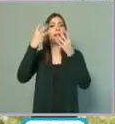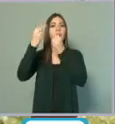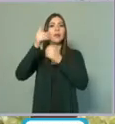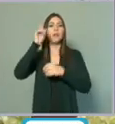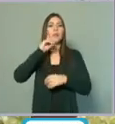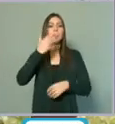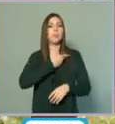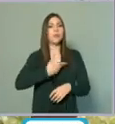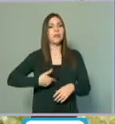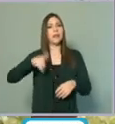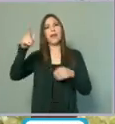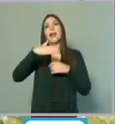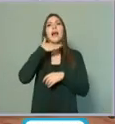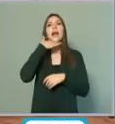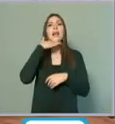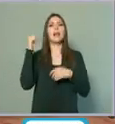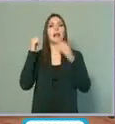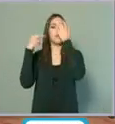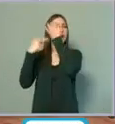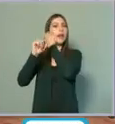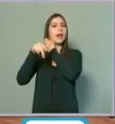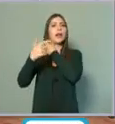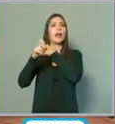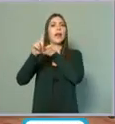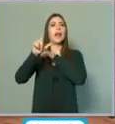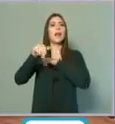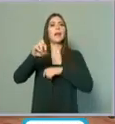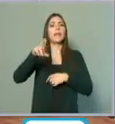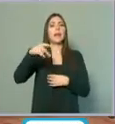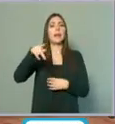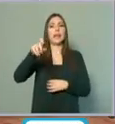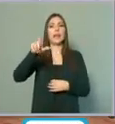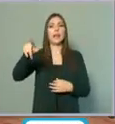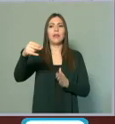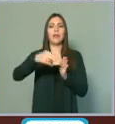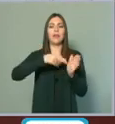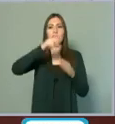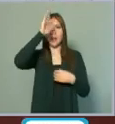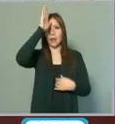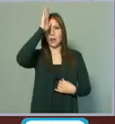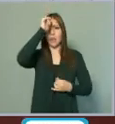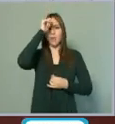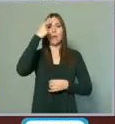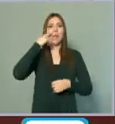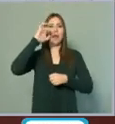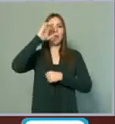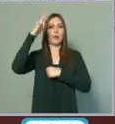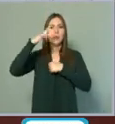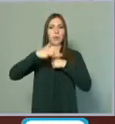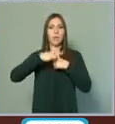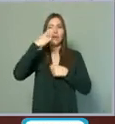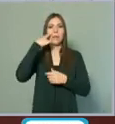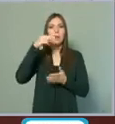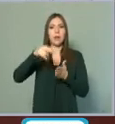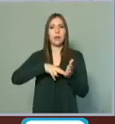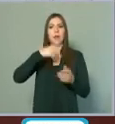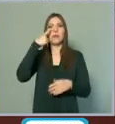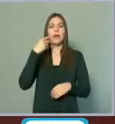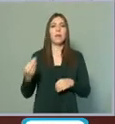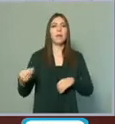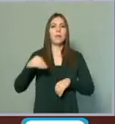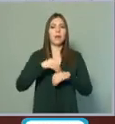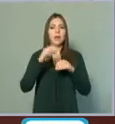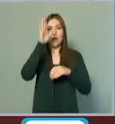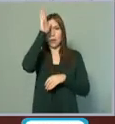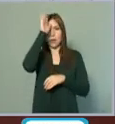Merkel, negociando y firmando el Tratado de Libre Comercio con la Unión Europea, Claro. Incluso para cooperación para aplicar el Tratado de